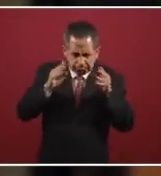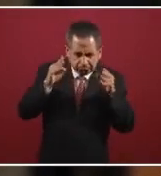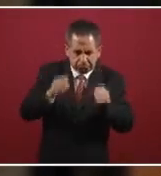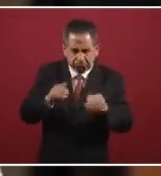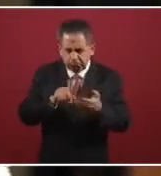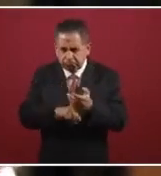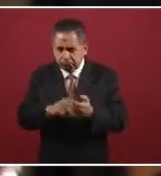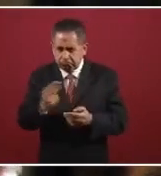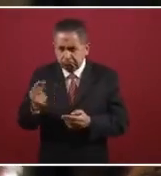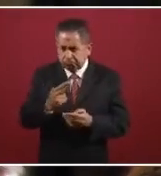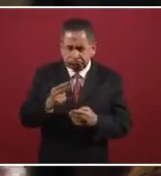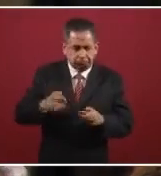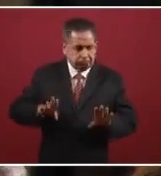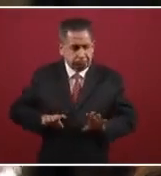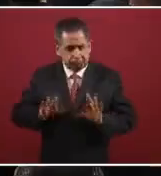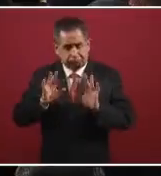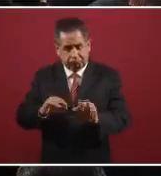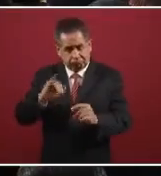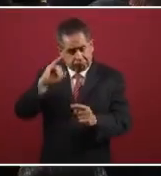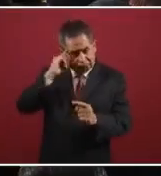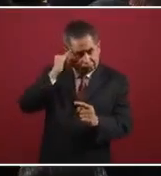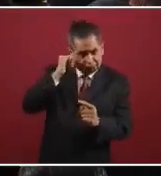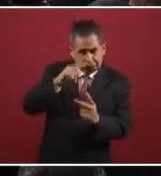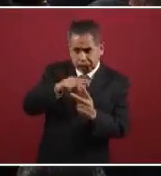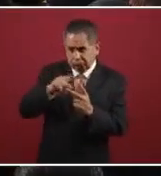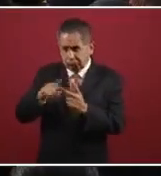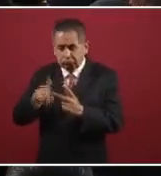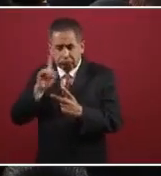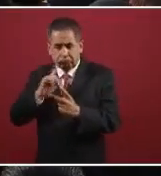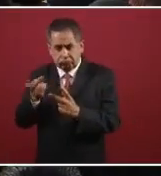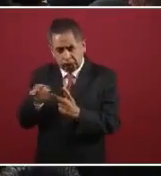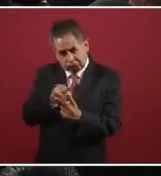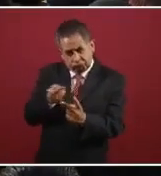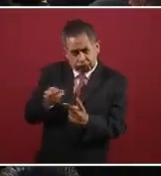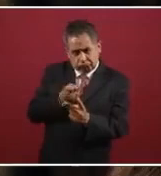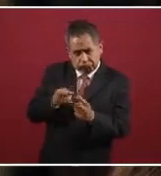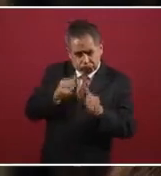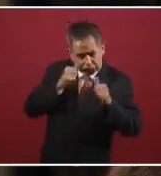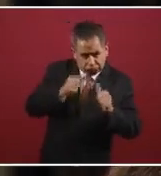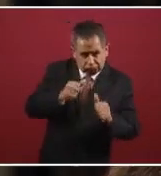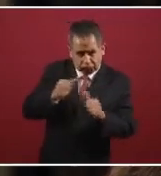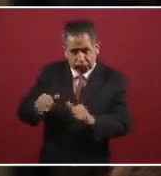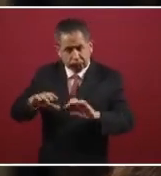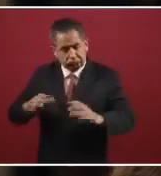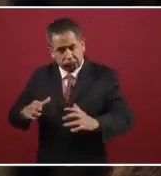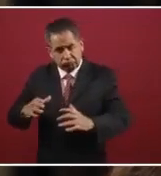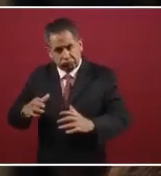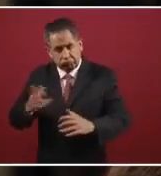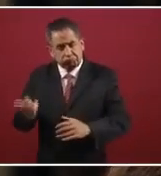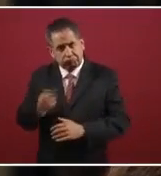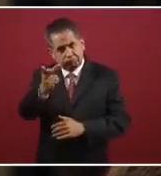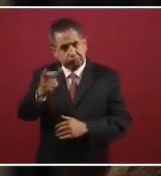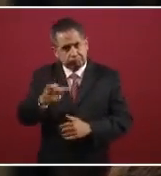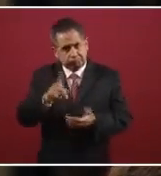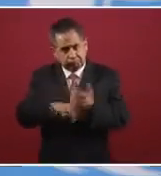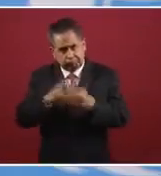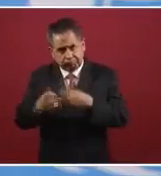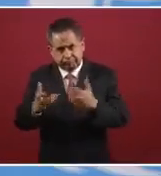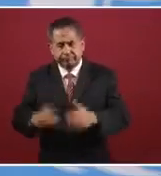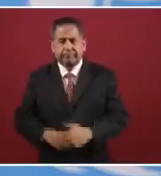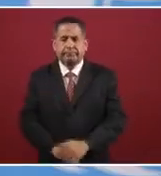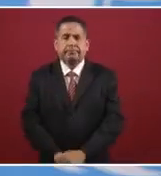las necesidades específicas, particulares, de estos dos grupos históricamente excluidos, señor presidente.